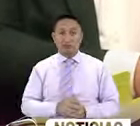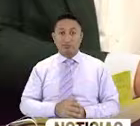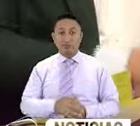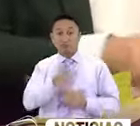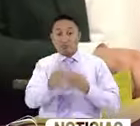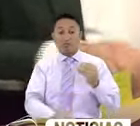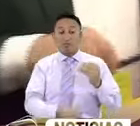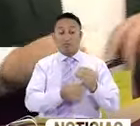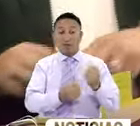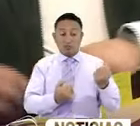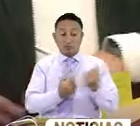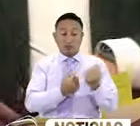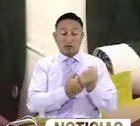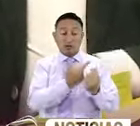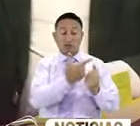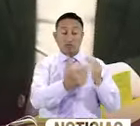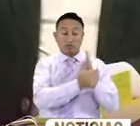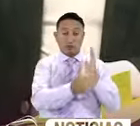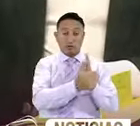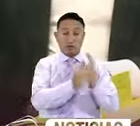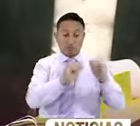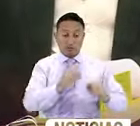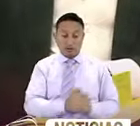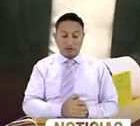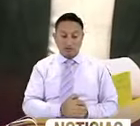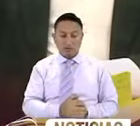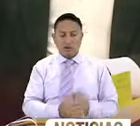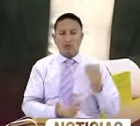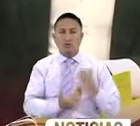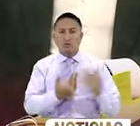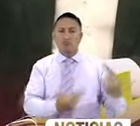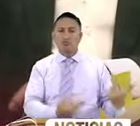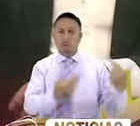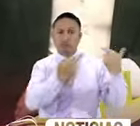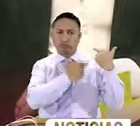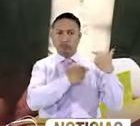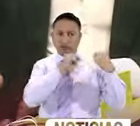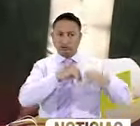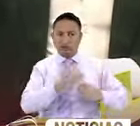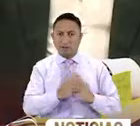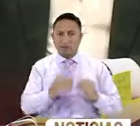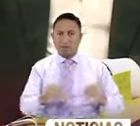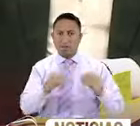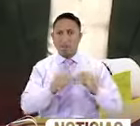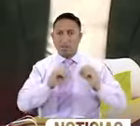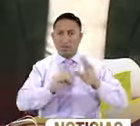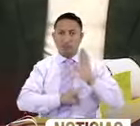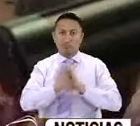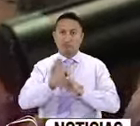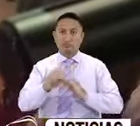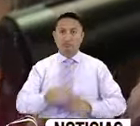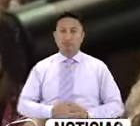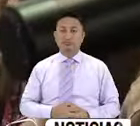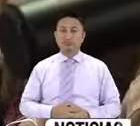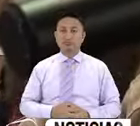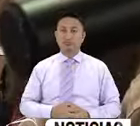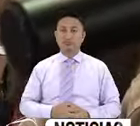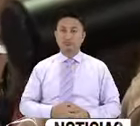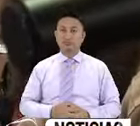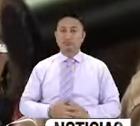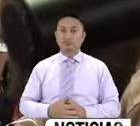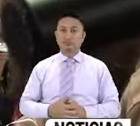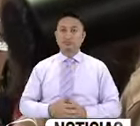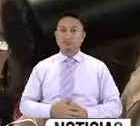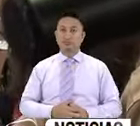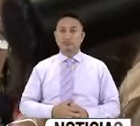esas capacidades, puedan obtener nuevas competencias que les permita desplegar otras posibilidades en sus proyectos de vida. Informó Valeria Navarro.